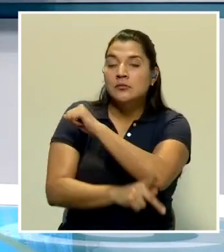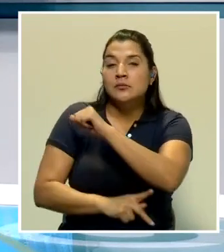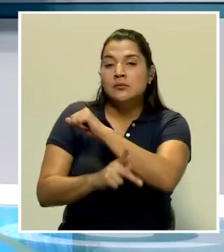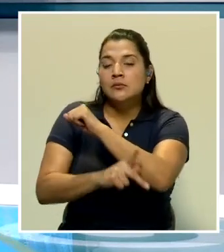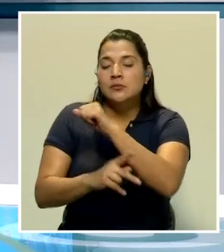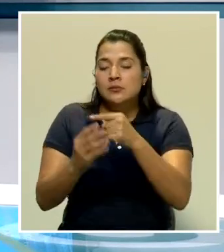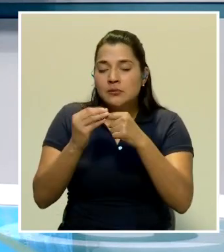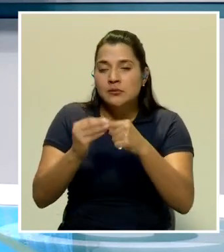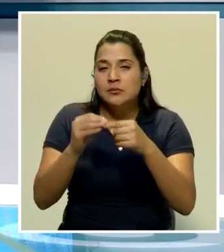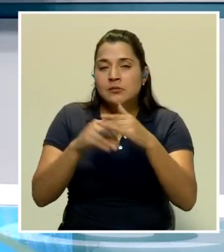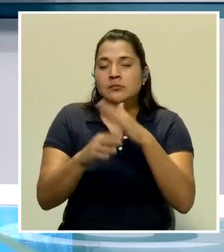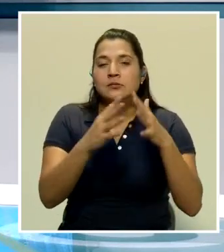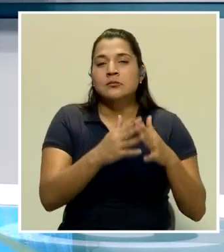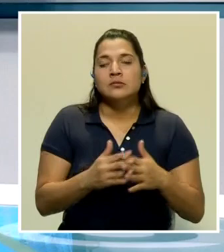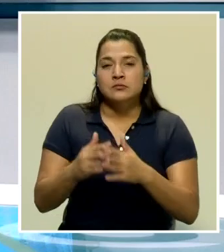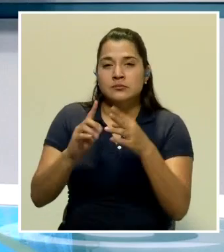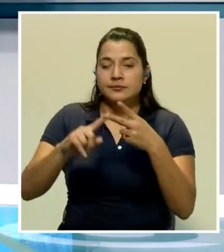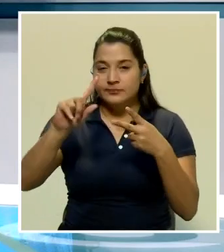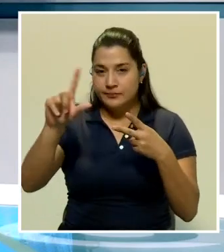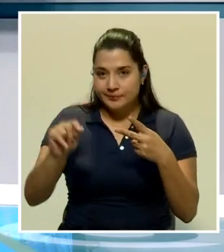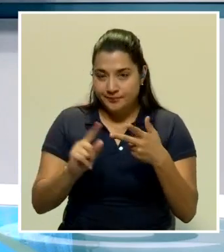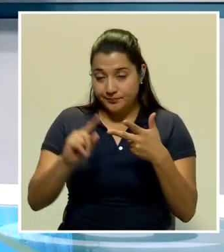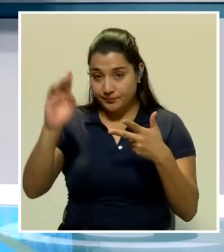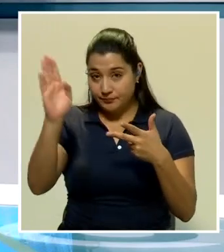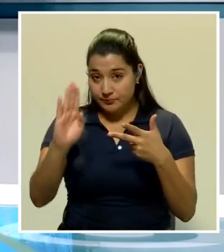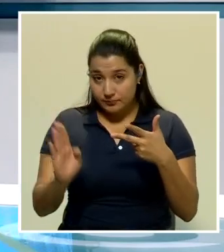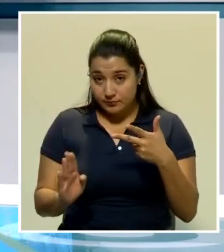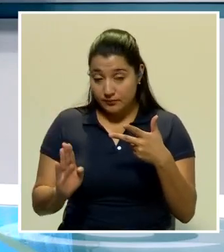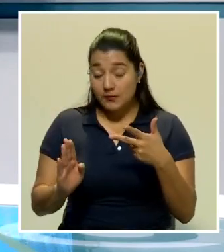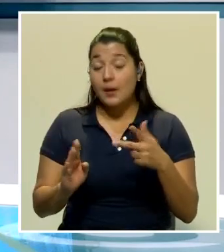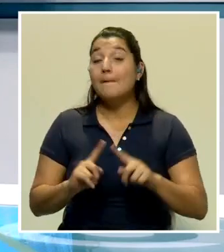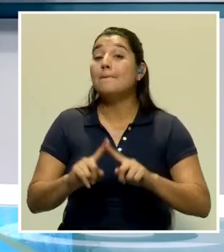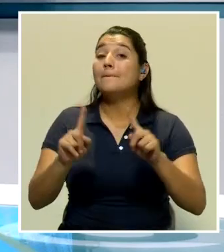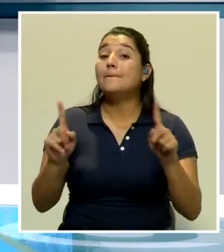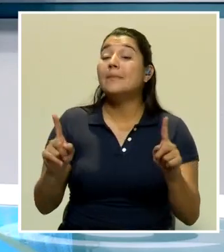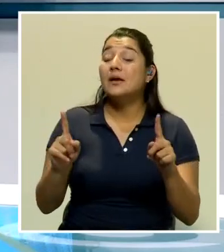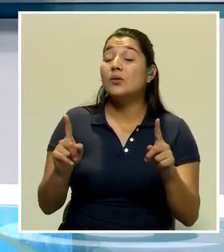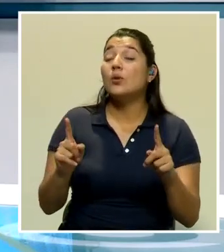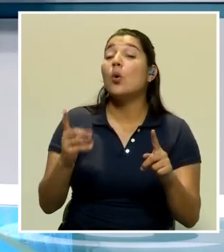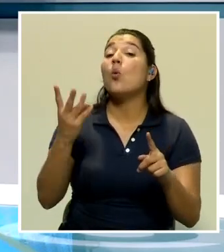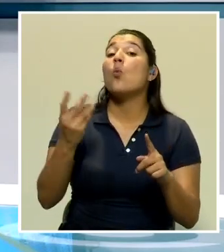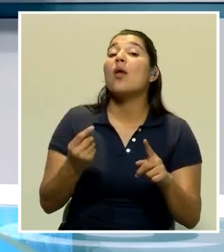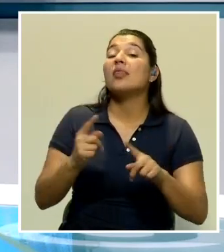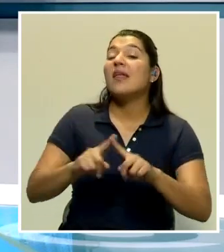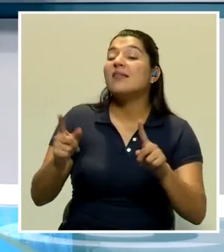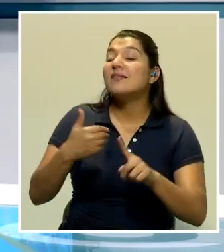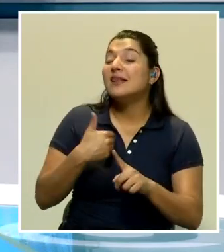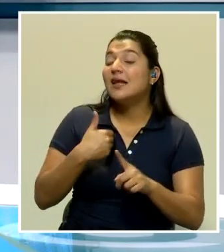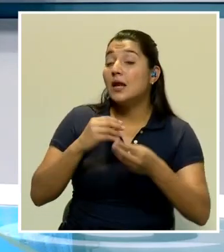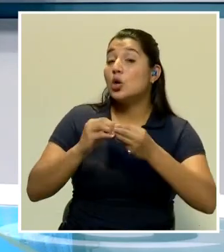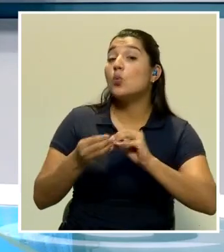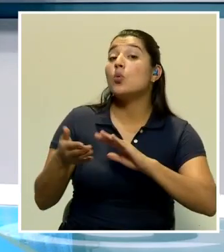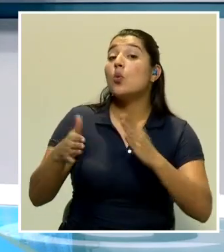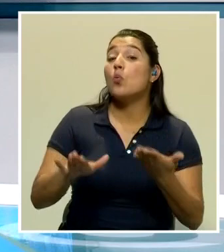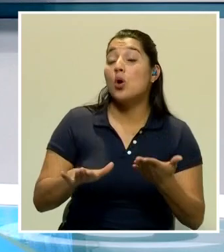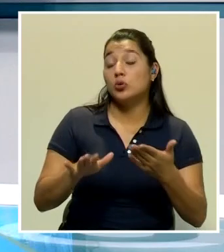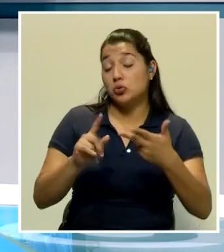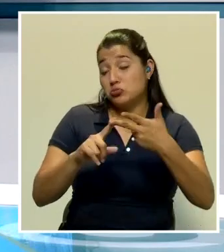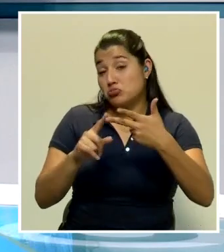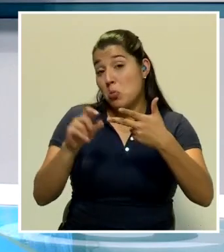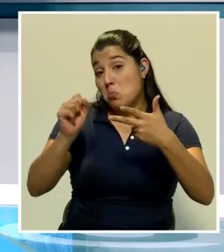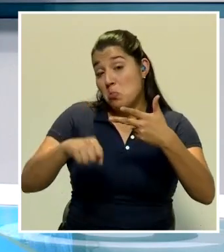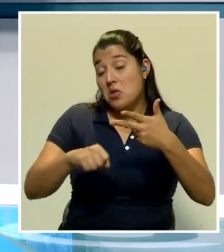Estados Unidos, en Italia y en Brasil. La diferencia en la cantidad de muertes podría atribuirse a cepas o